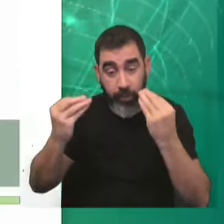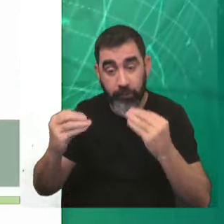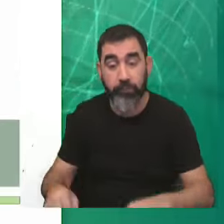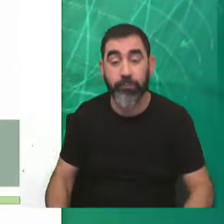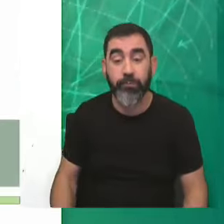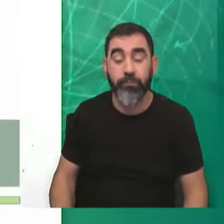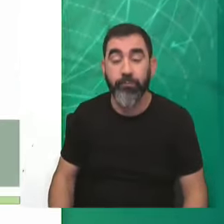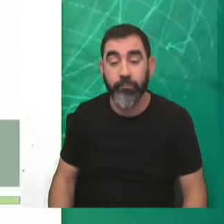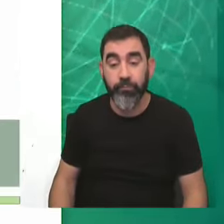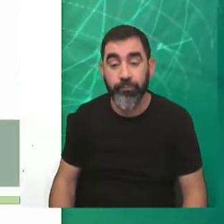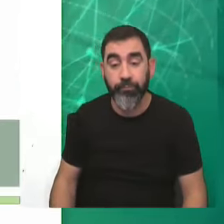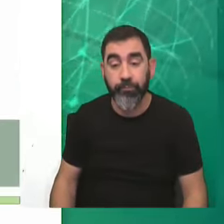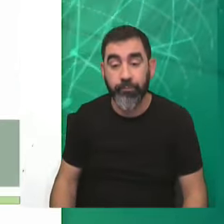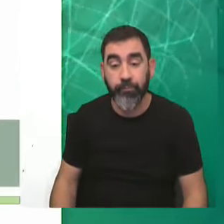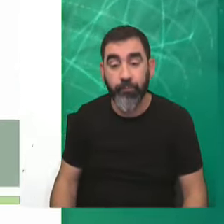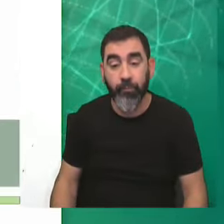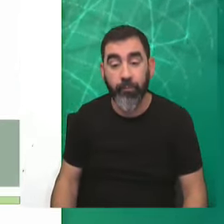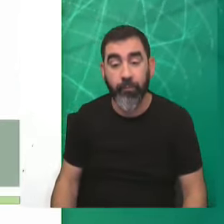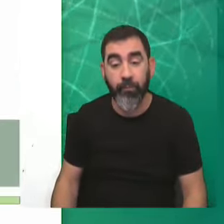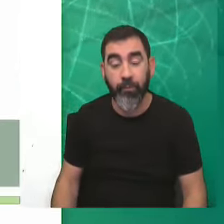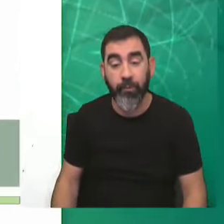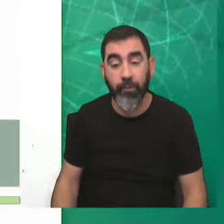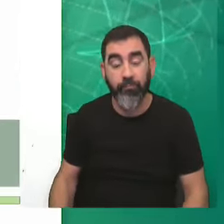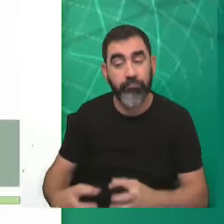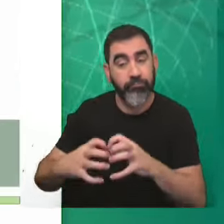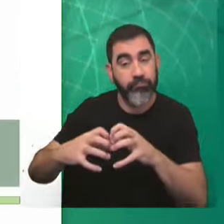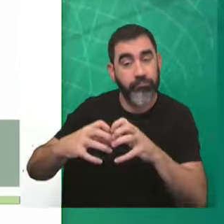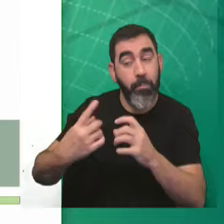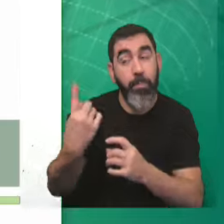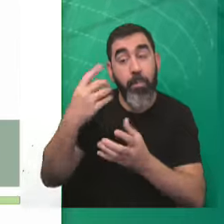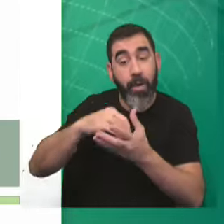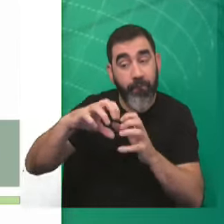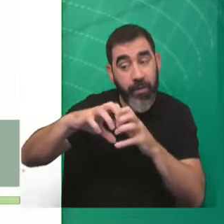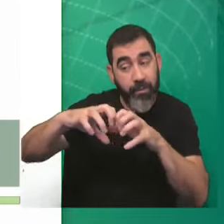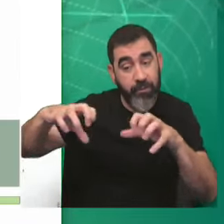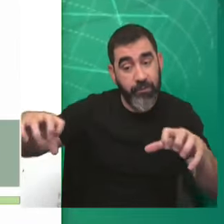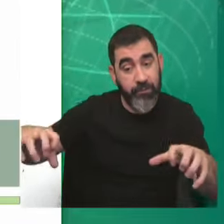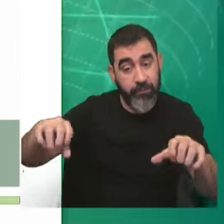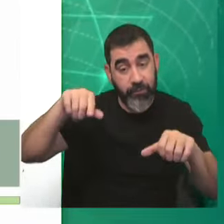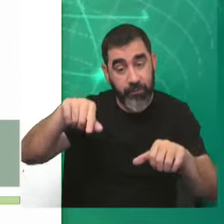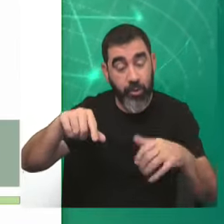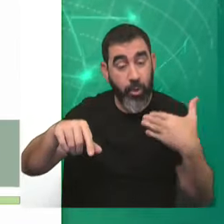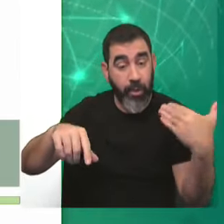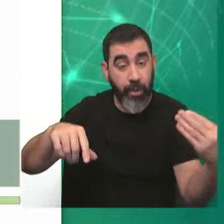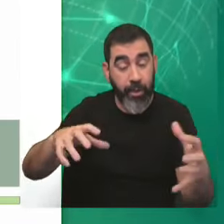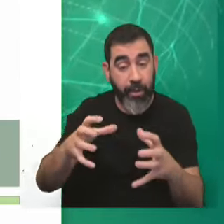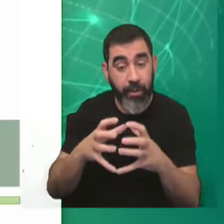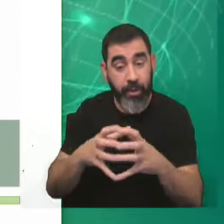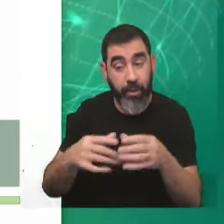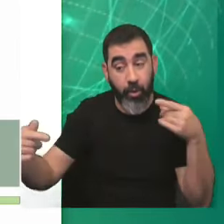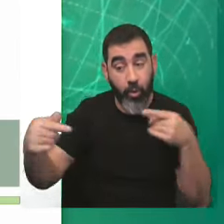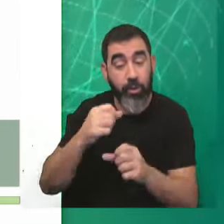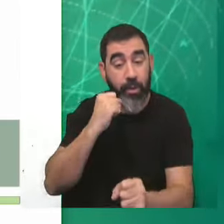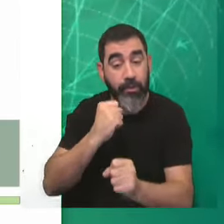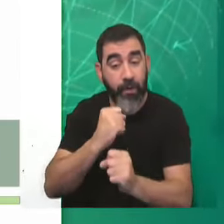es la la diferenciación y el distanciamiento que por primera vez desde un sector de la izquierda hay contra los